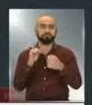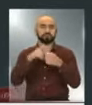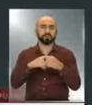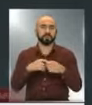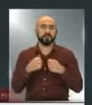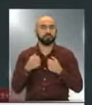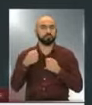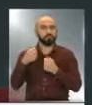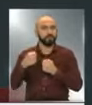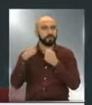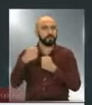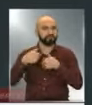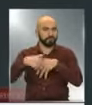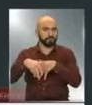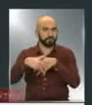y que también vio alterado